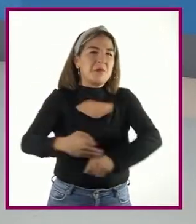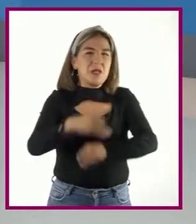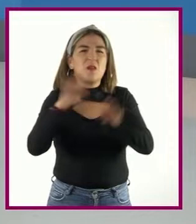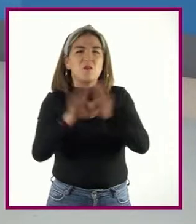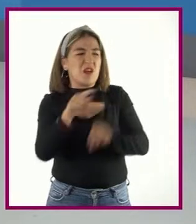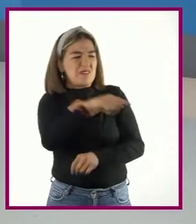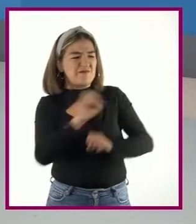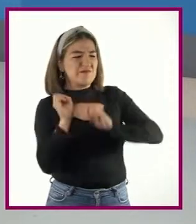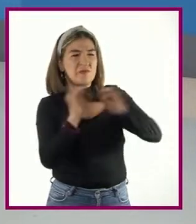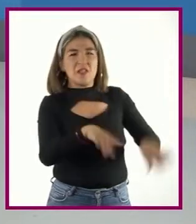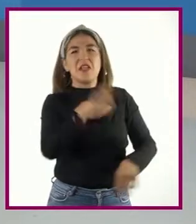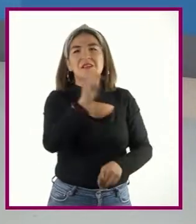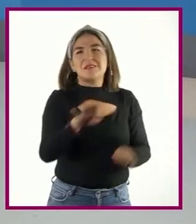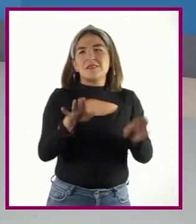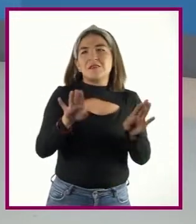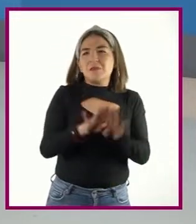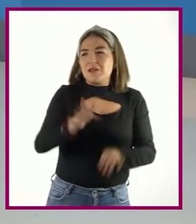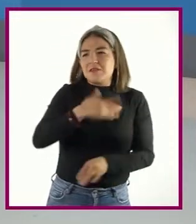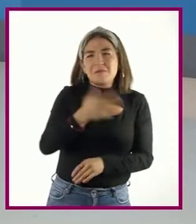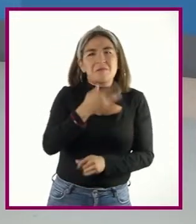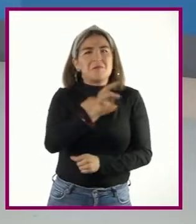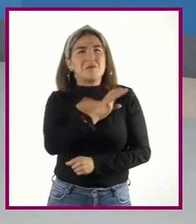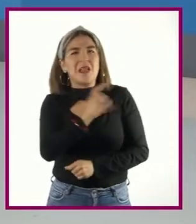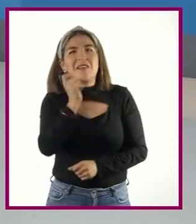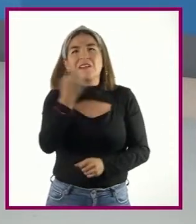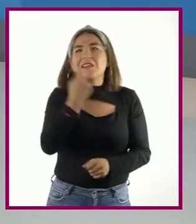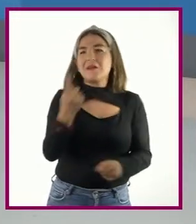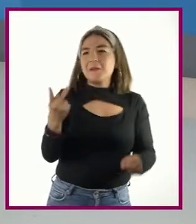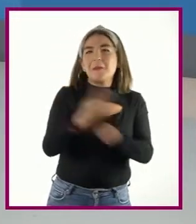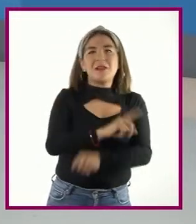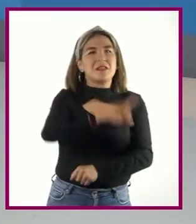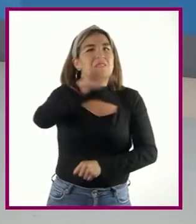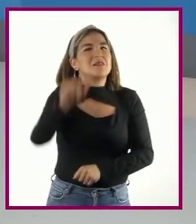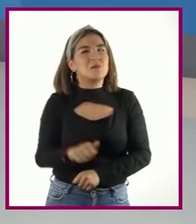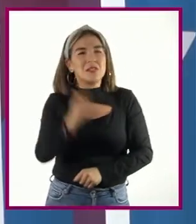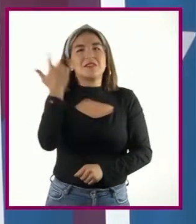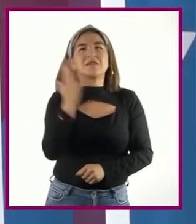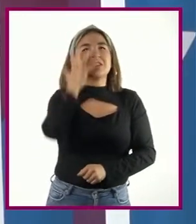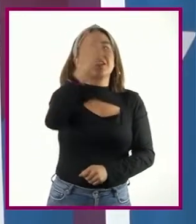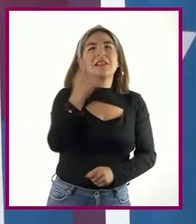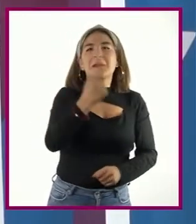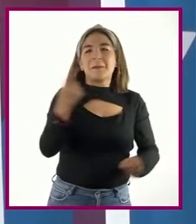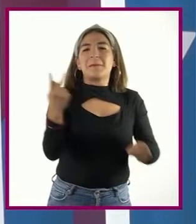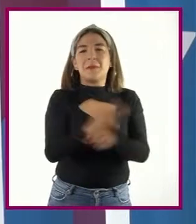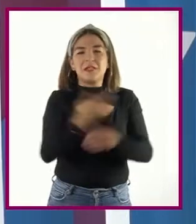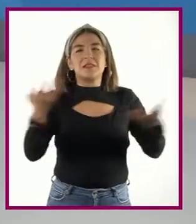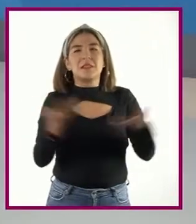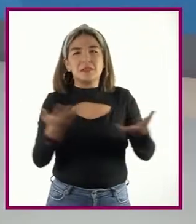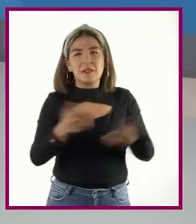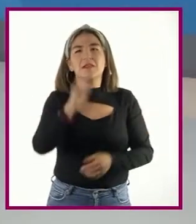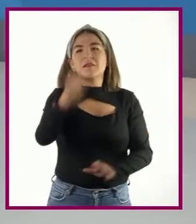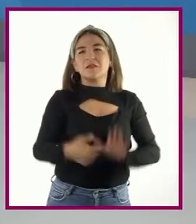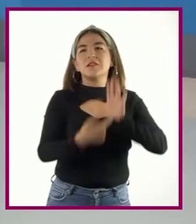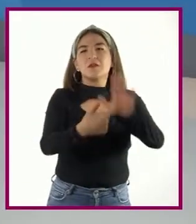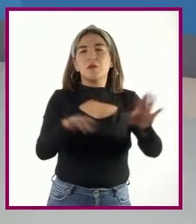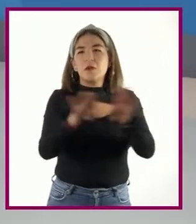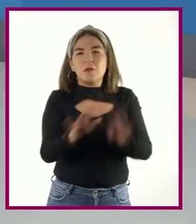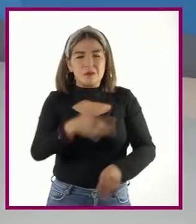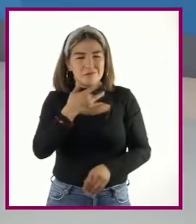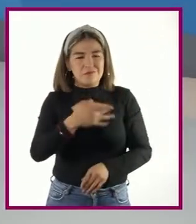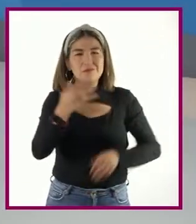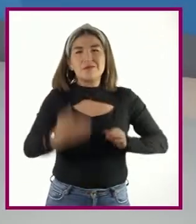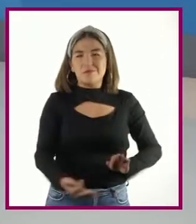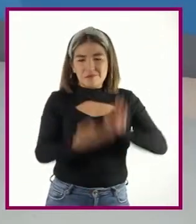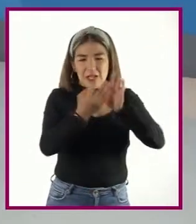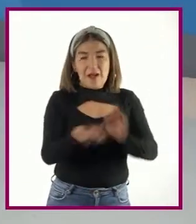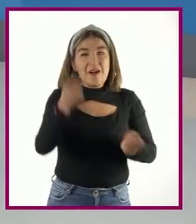como miedo e incertidumbre acerca de lo que va a suceder y de lo que podemos hacer. Se manifiesta como la expectativa de enfrentar